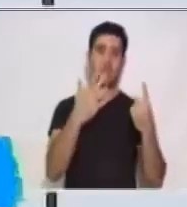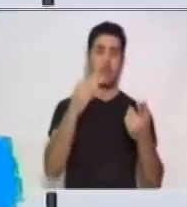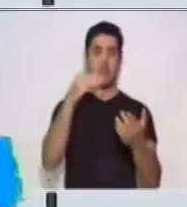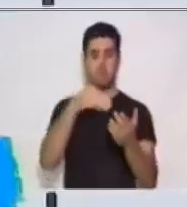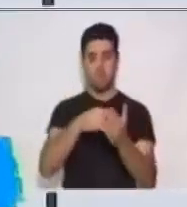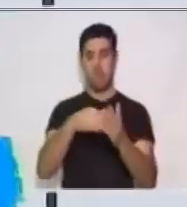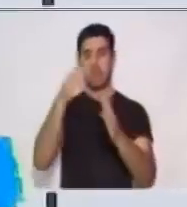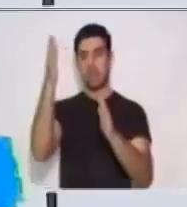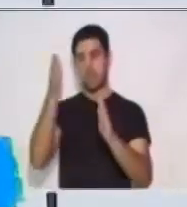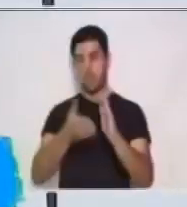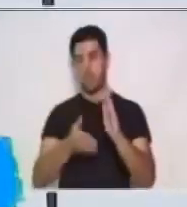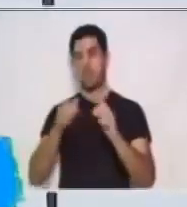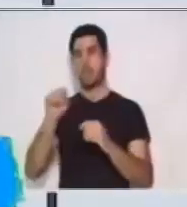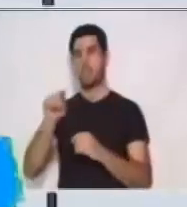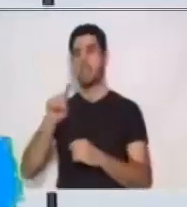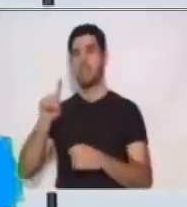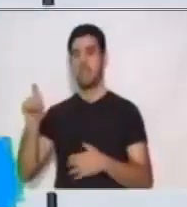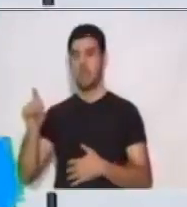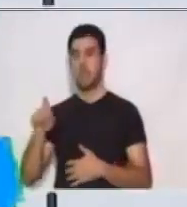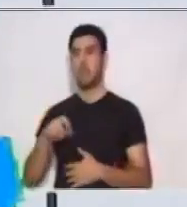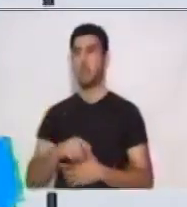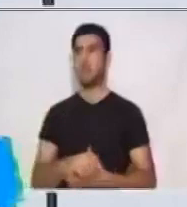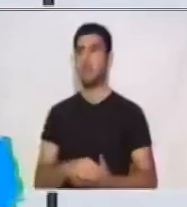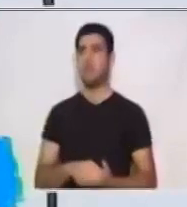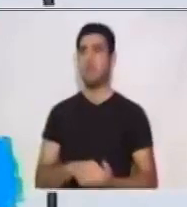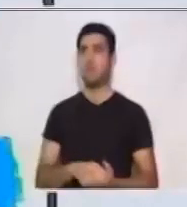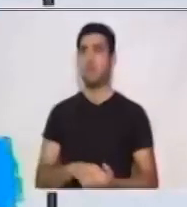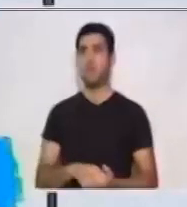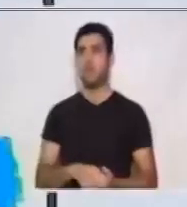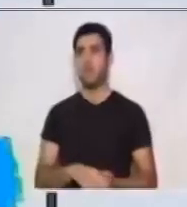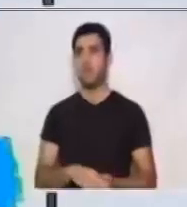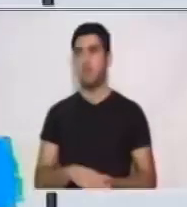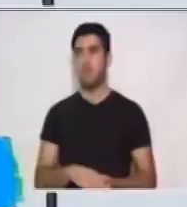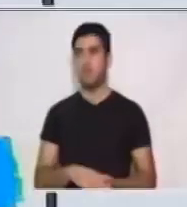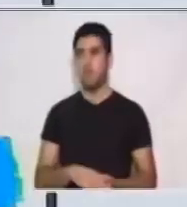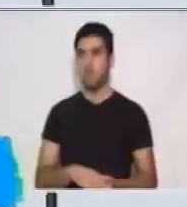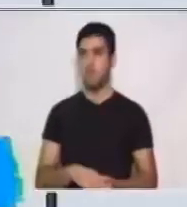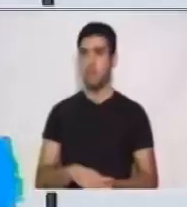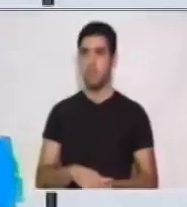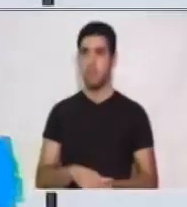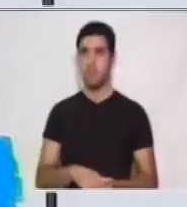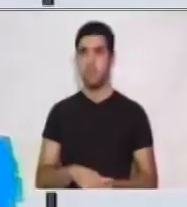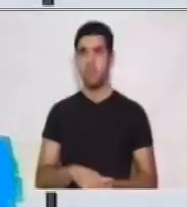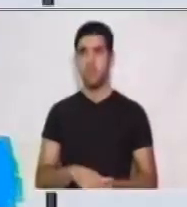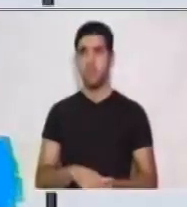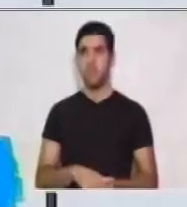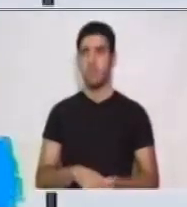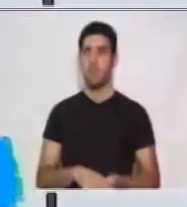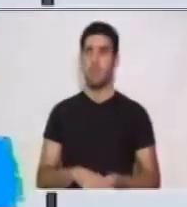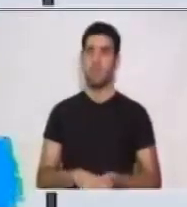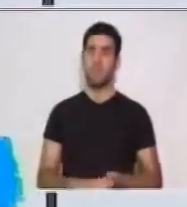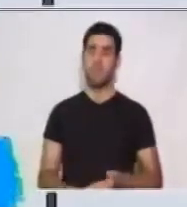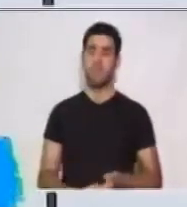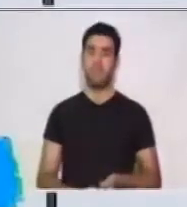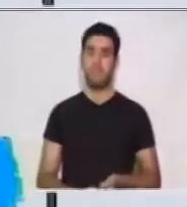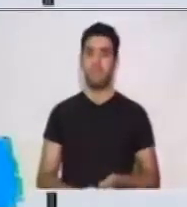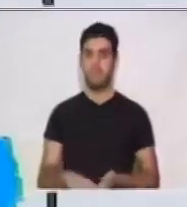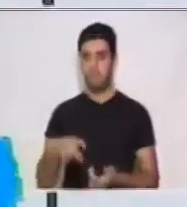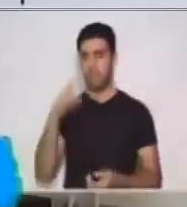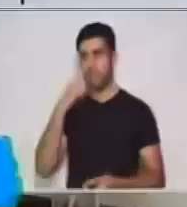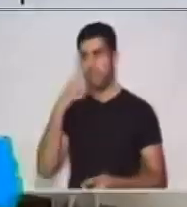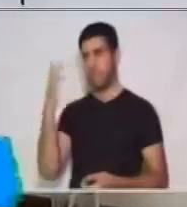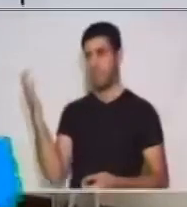dar 16.000. Y como 16.000 tiene como denominador la unidad 1 por